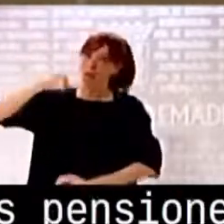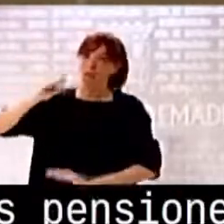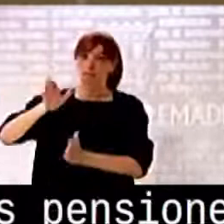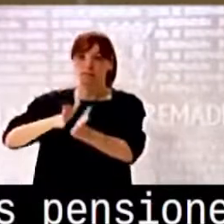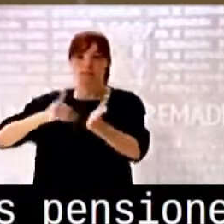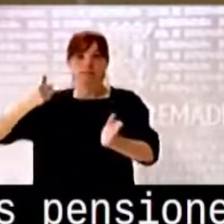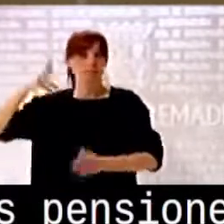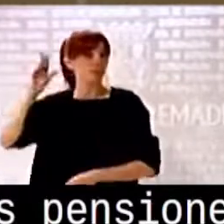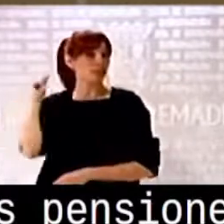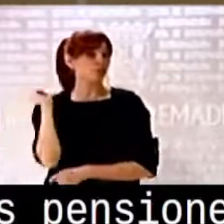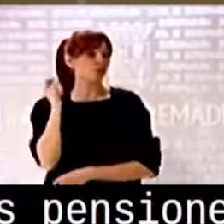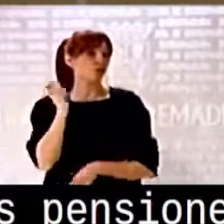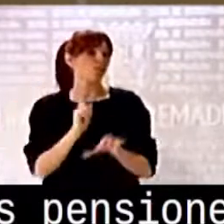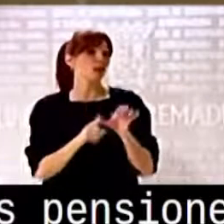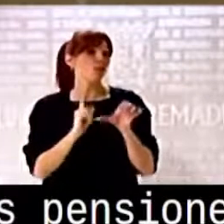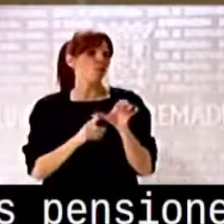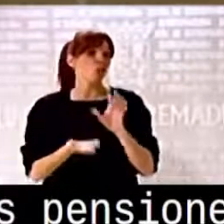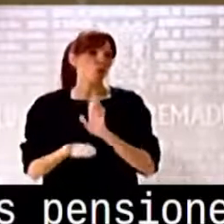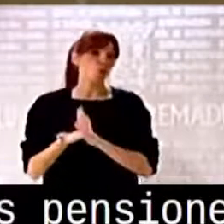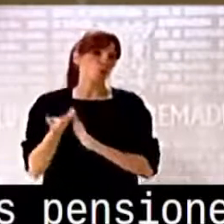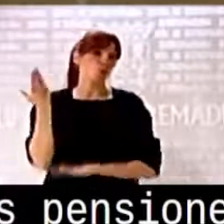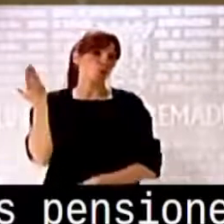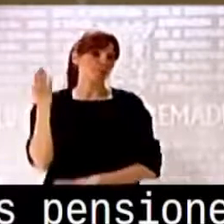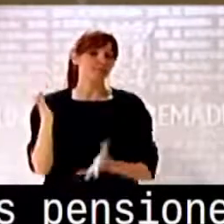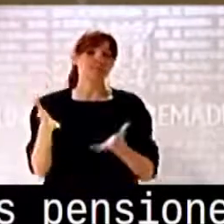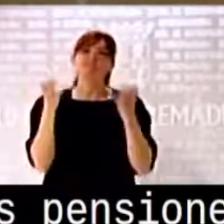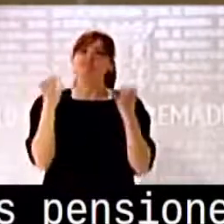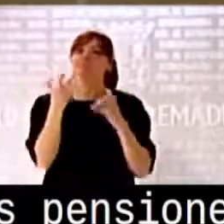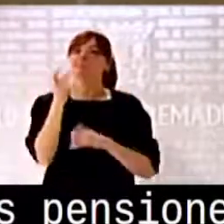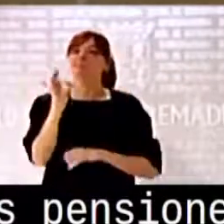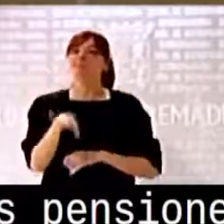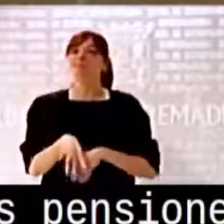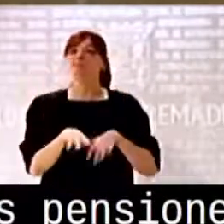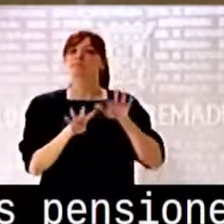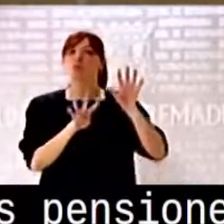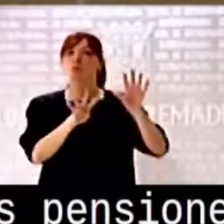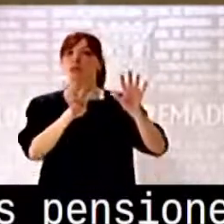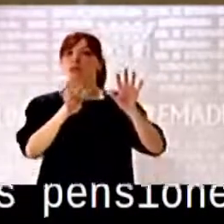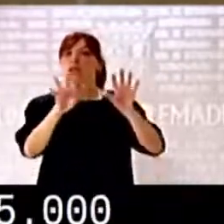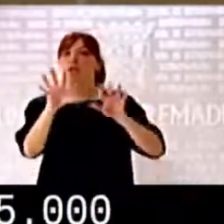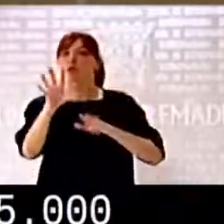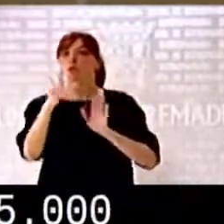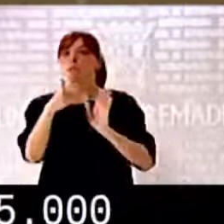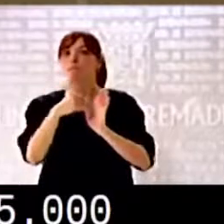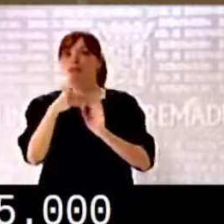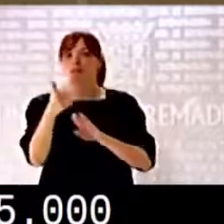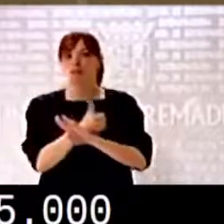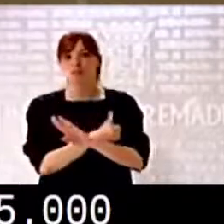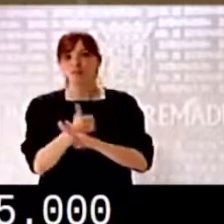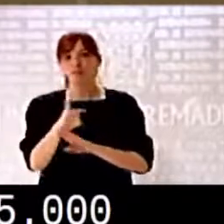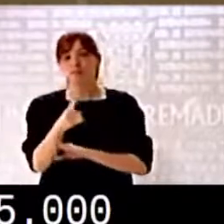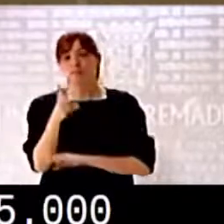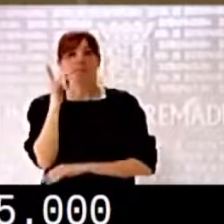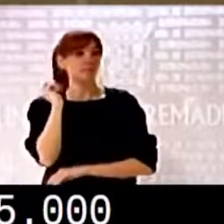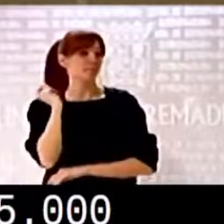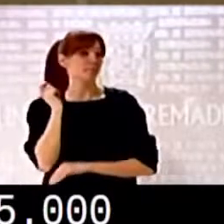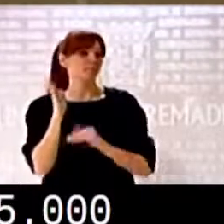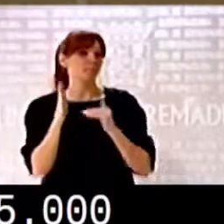en Extremadura va a beneficiar a 95.000 extremeños que tienen las pensiones